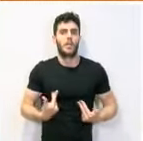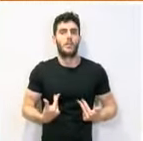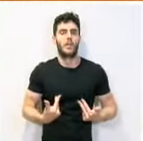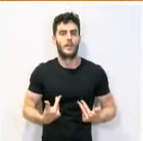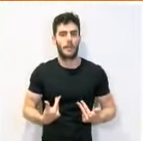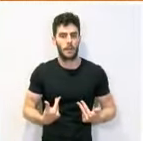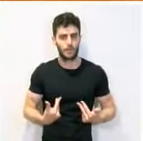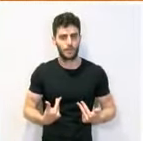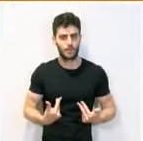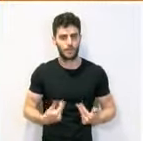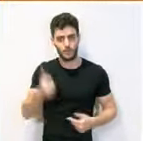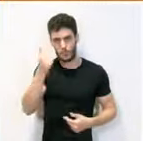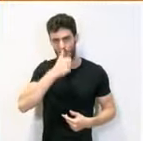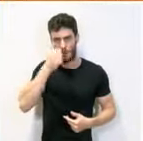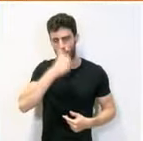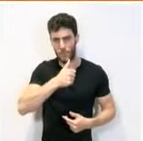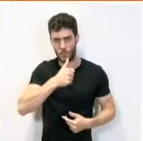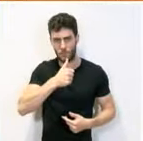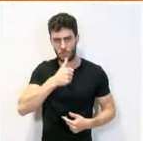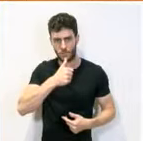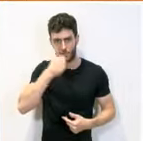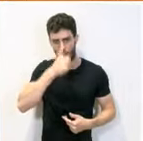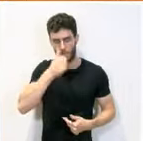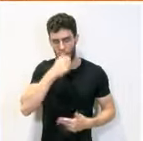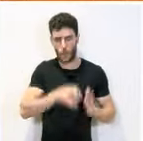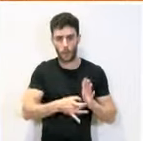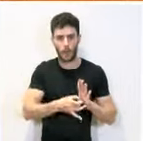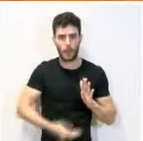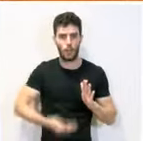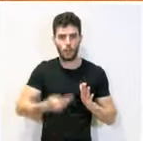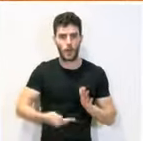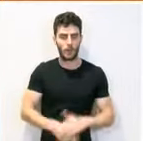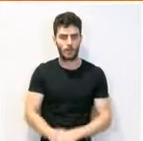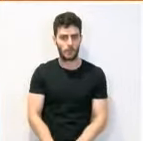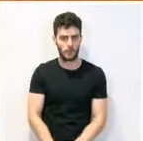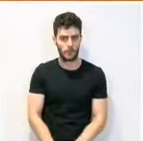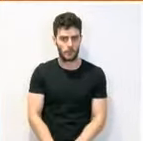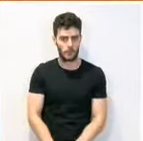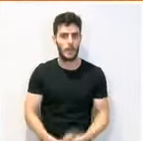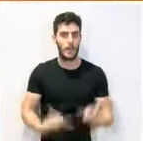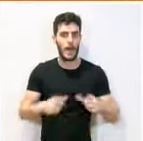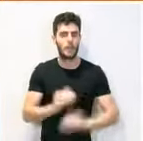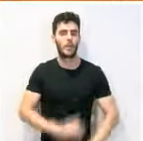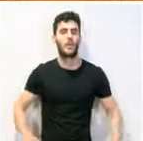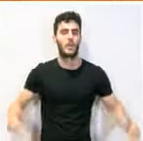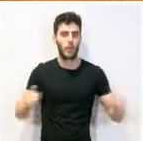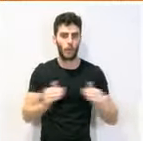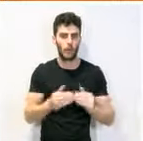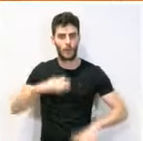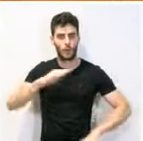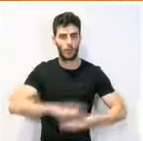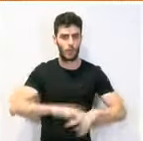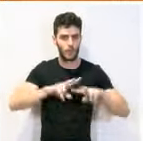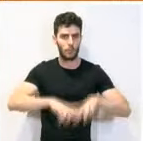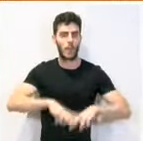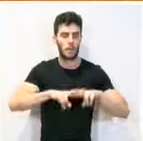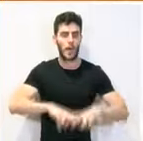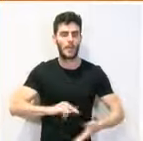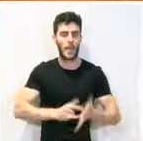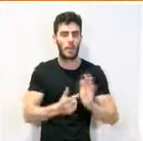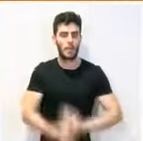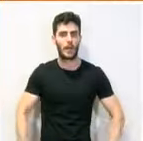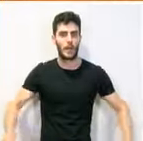ese vino de esa gran calidad. En el ámbito de igualdad, vigilar el cumplimiento de los planes de